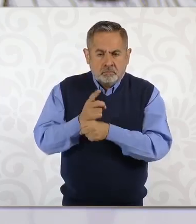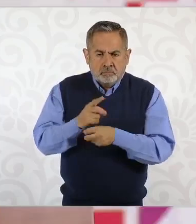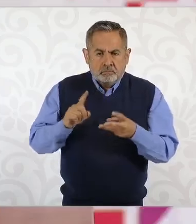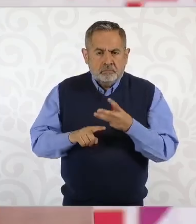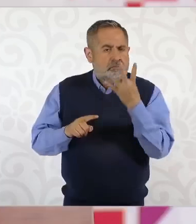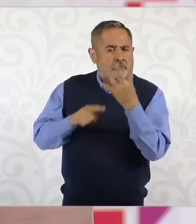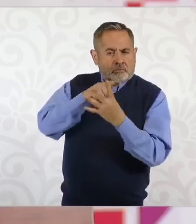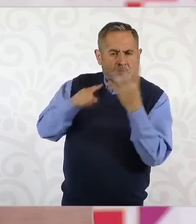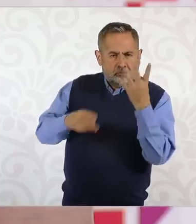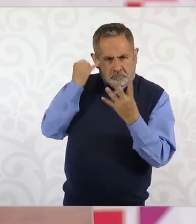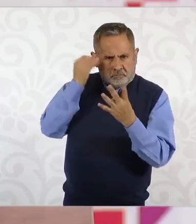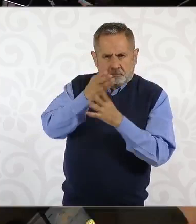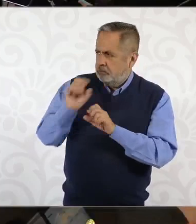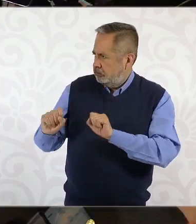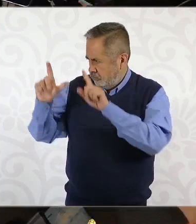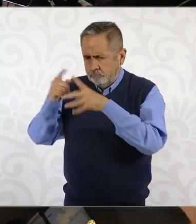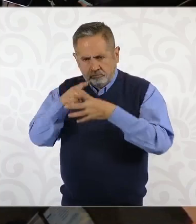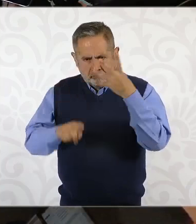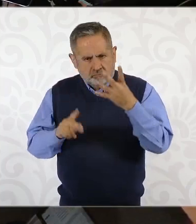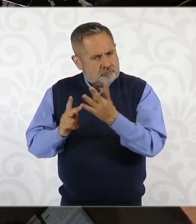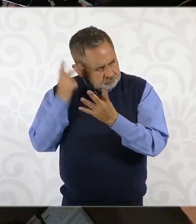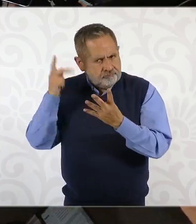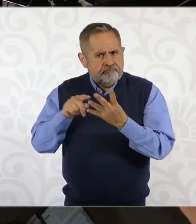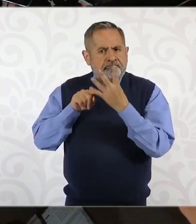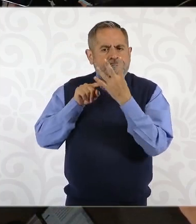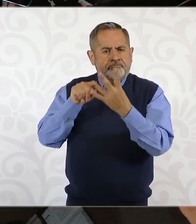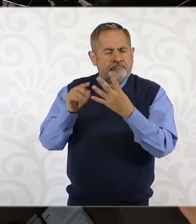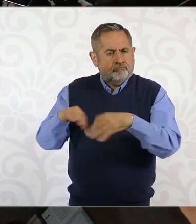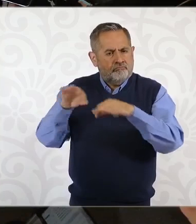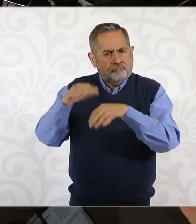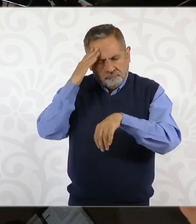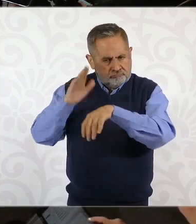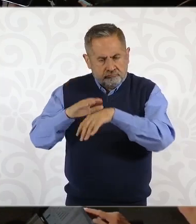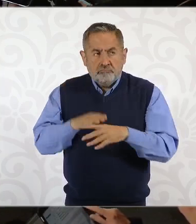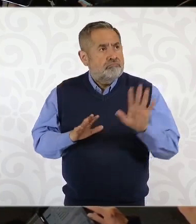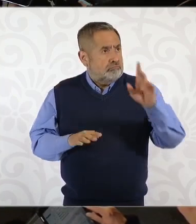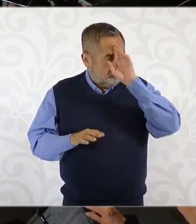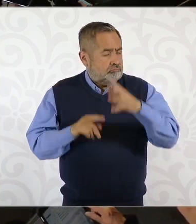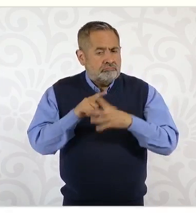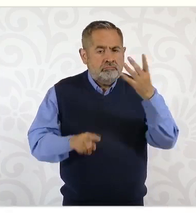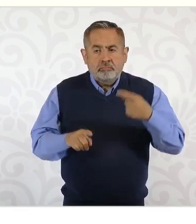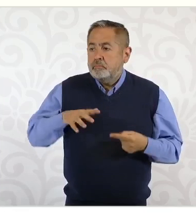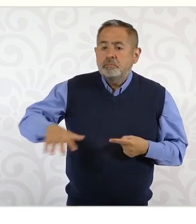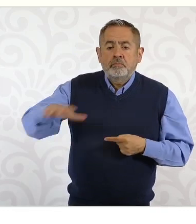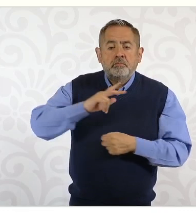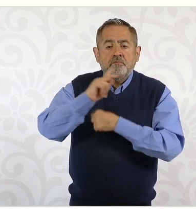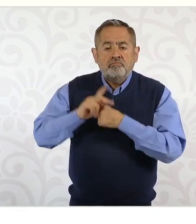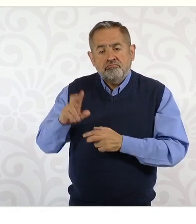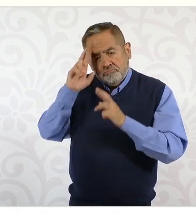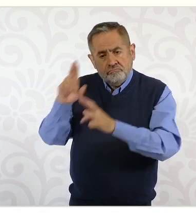estos 4 principios. A ver si los quieres poner de nuevo, que es importante que se diga. Respeto a la soberanía y la